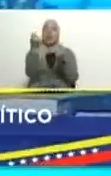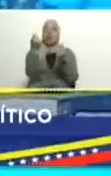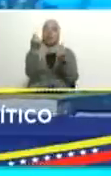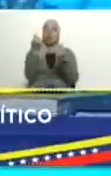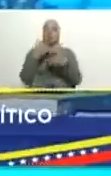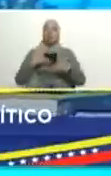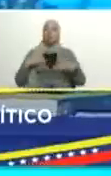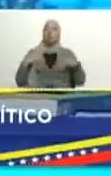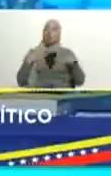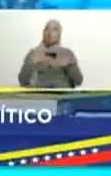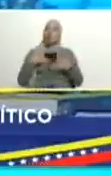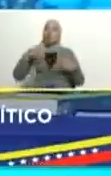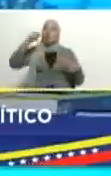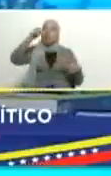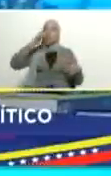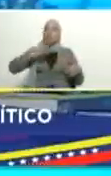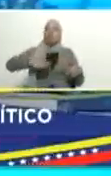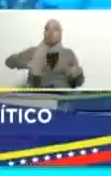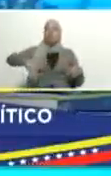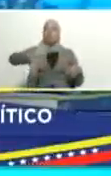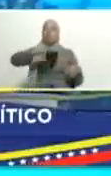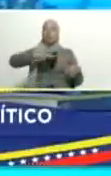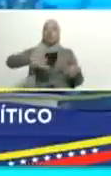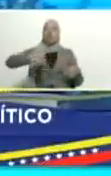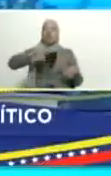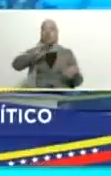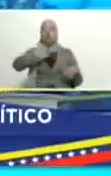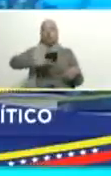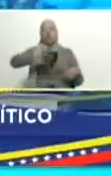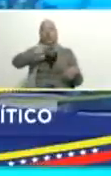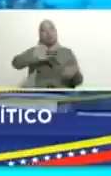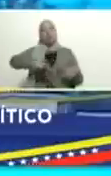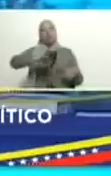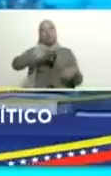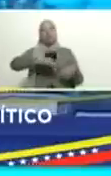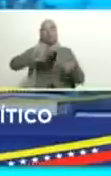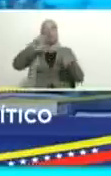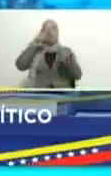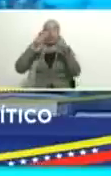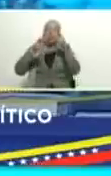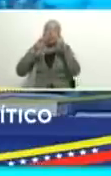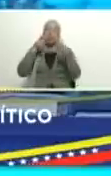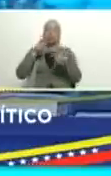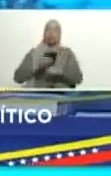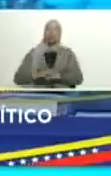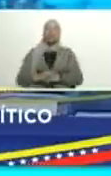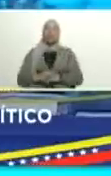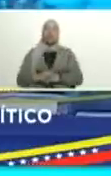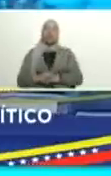bienestar económico del pueblo. En lo social hemos pasado revista de